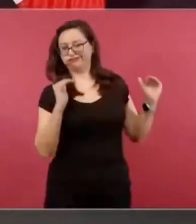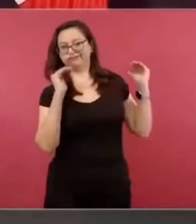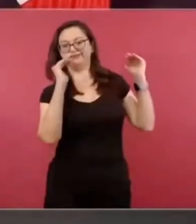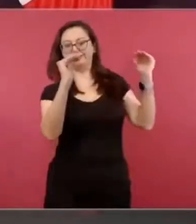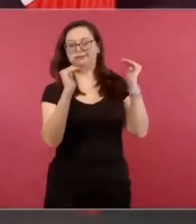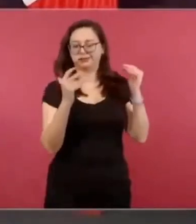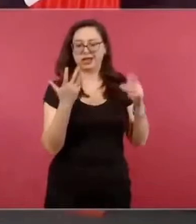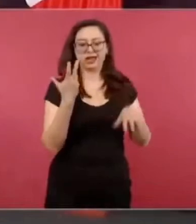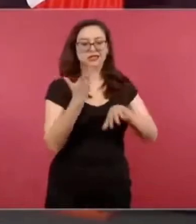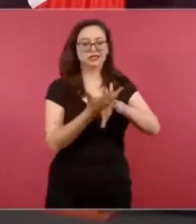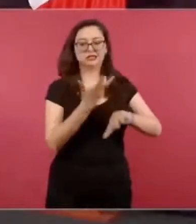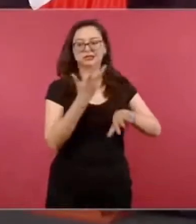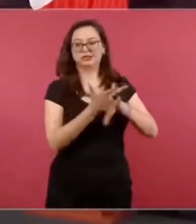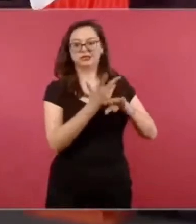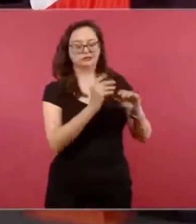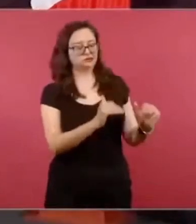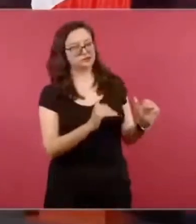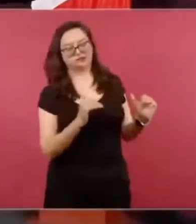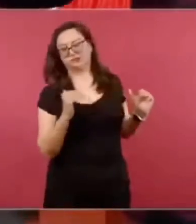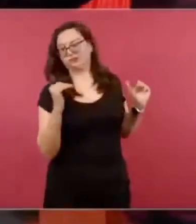que Hollywood,